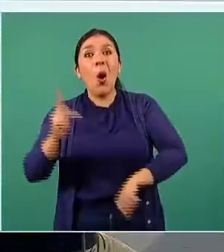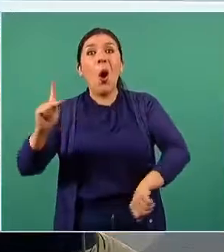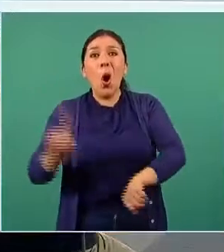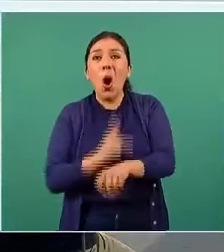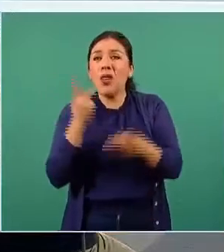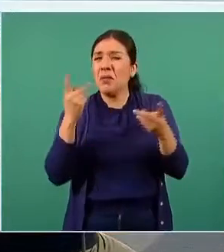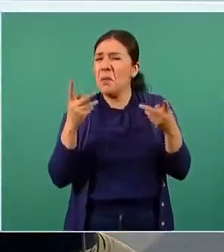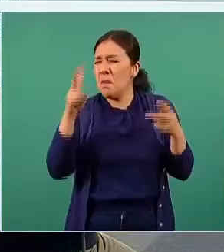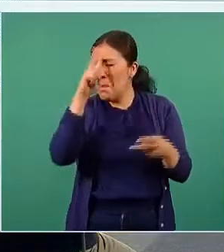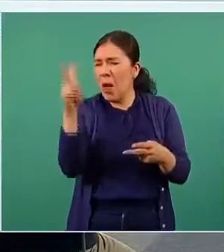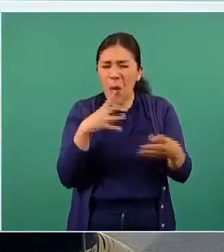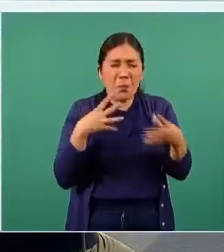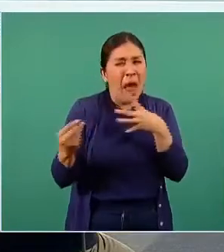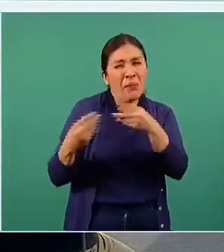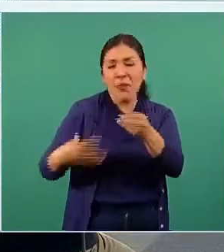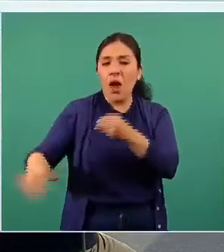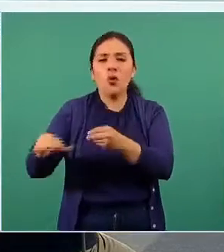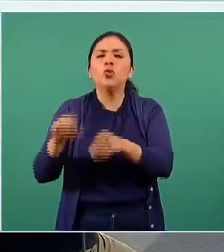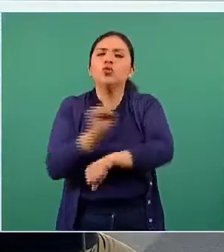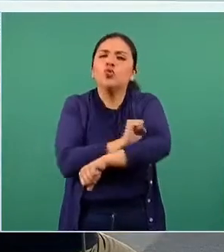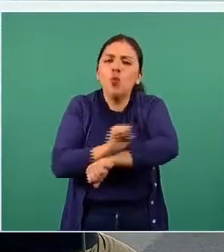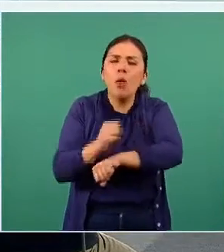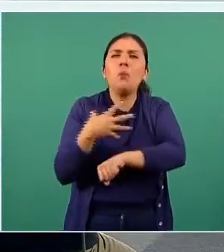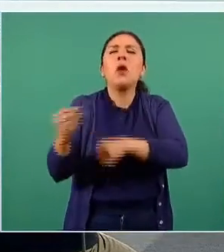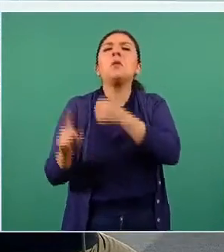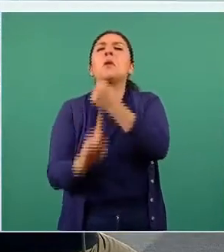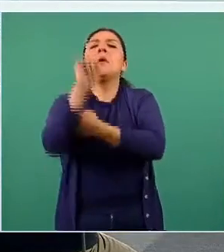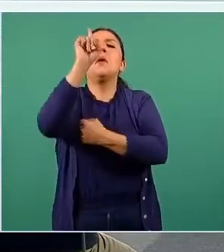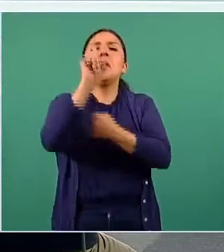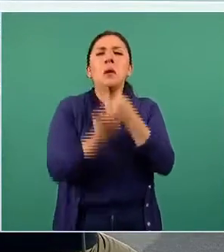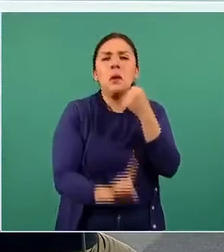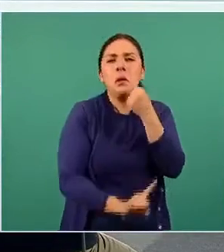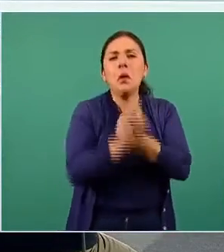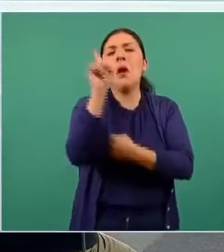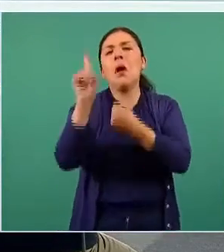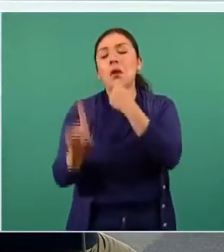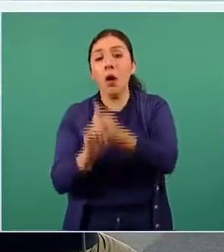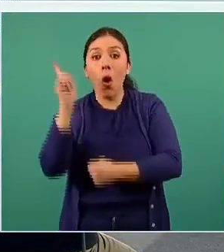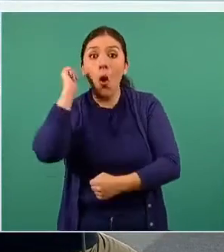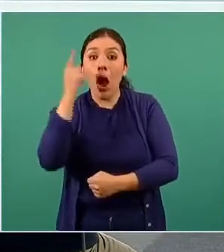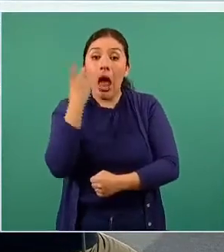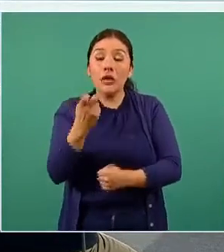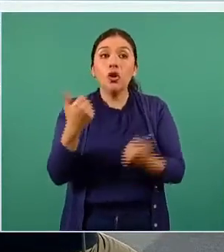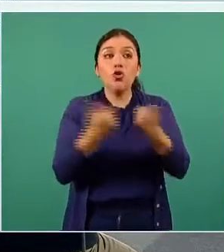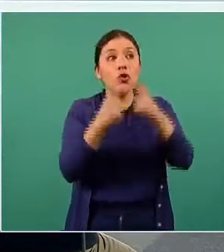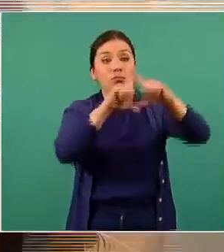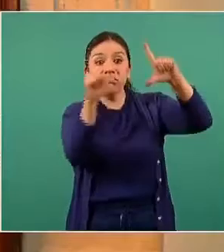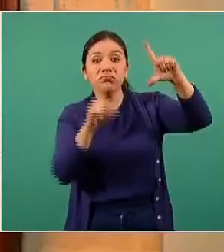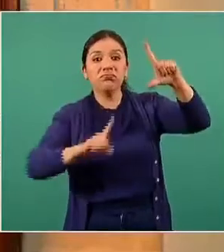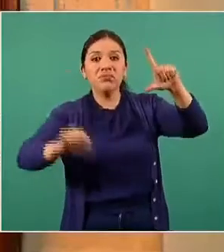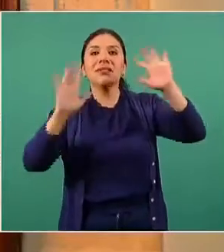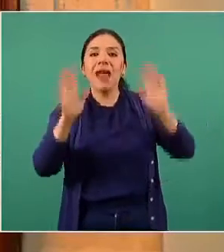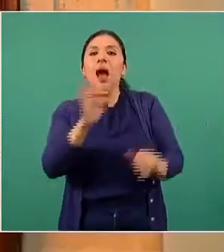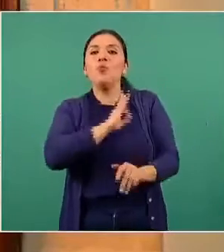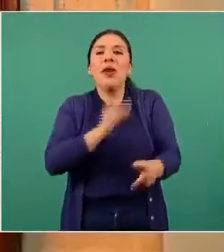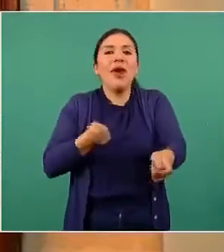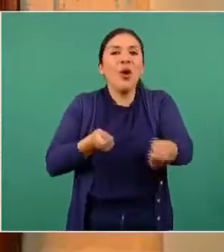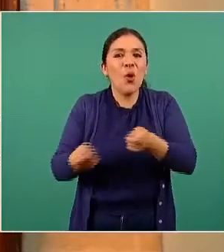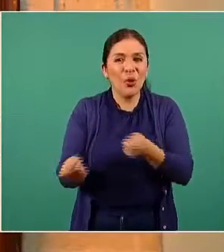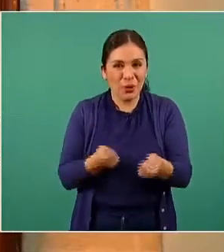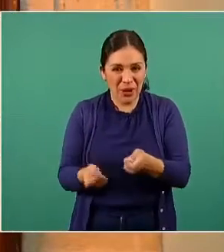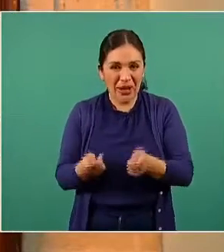rebrote nacional, y que sí en la mayoría de las entidades se mantenga bajo control, ¿no? Y que entonces